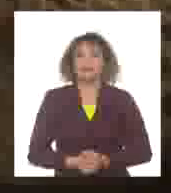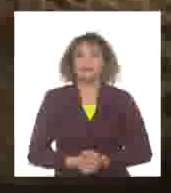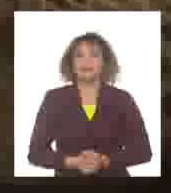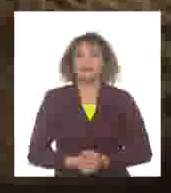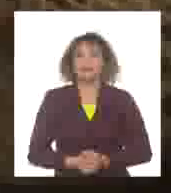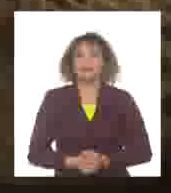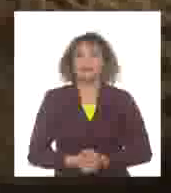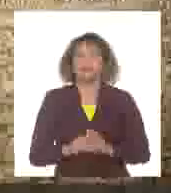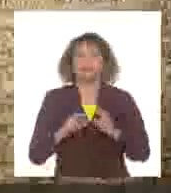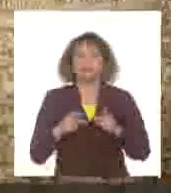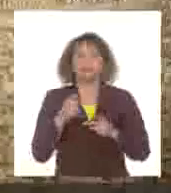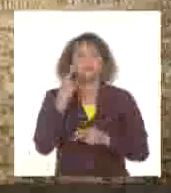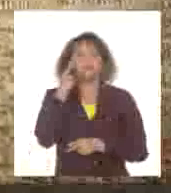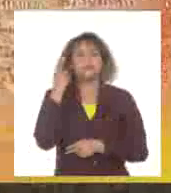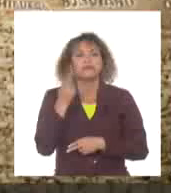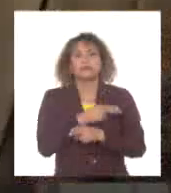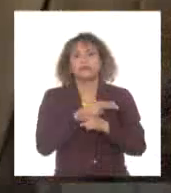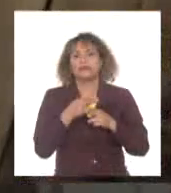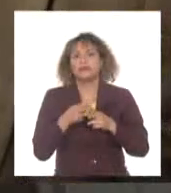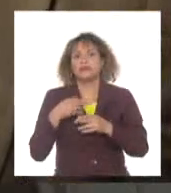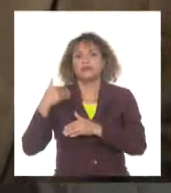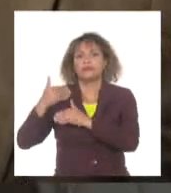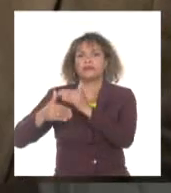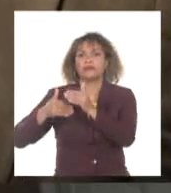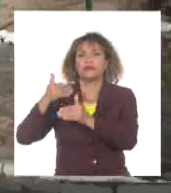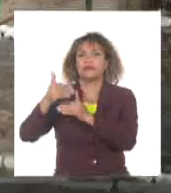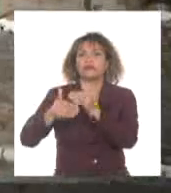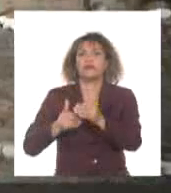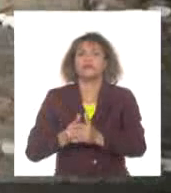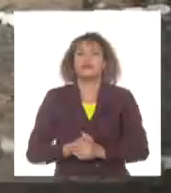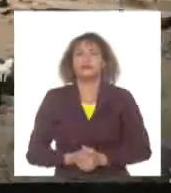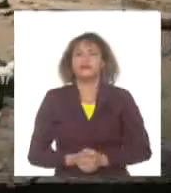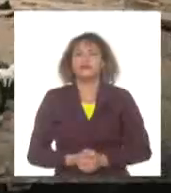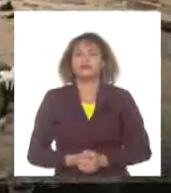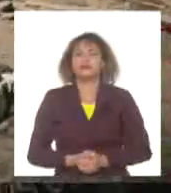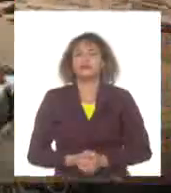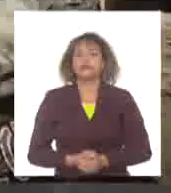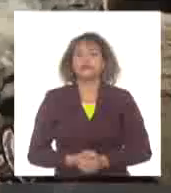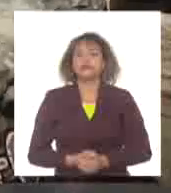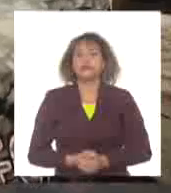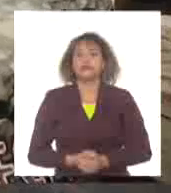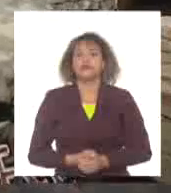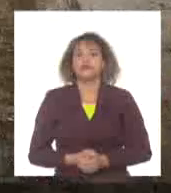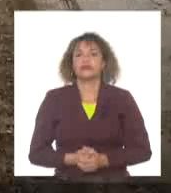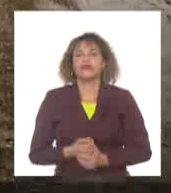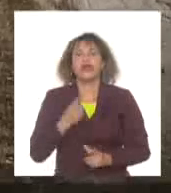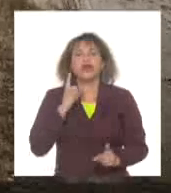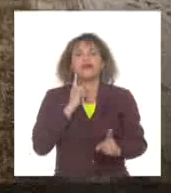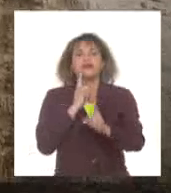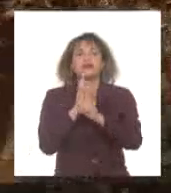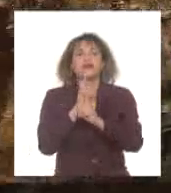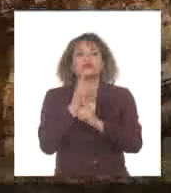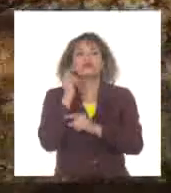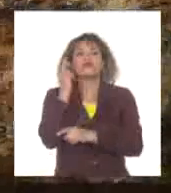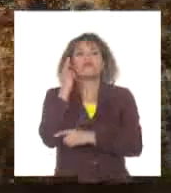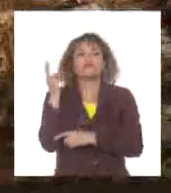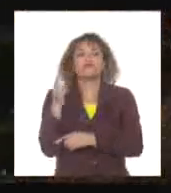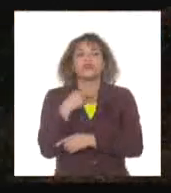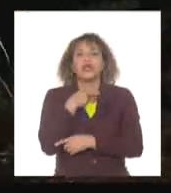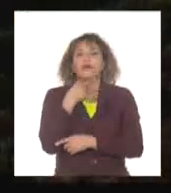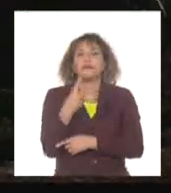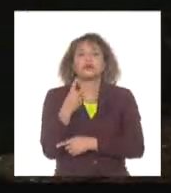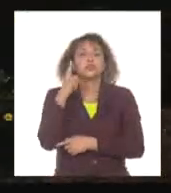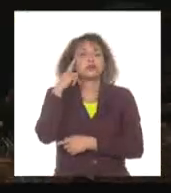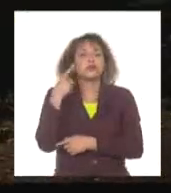Una historia que nos trasciende. No es un acontecimiento exclusivamente boliviano. Vamos al encuentro de un mito desde voces